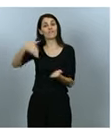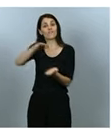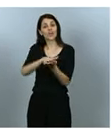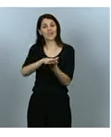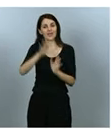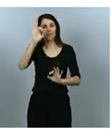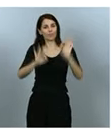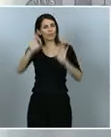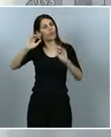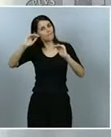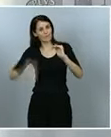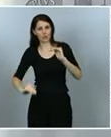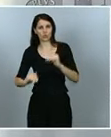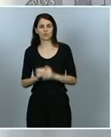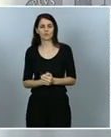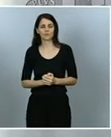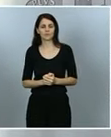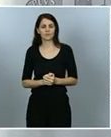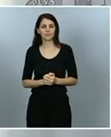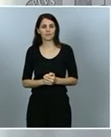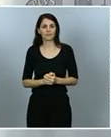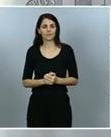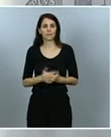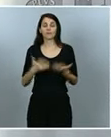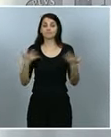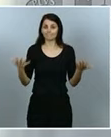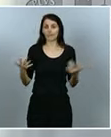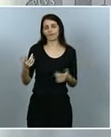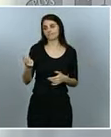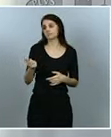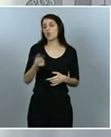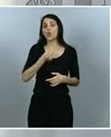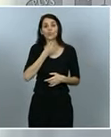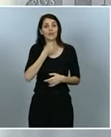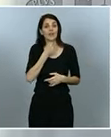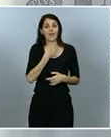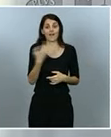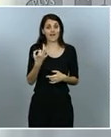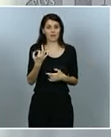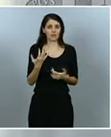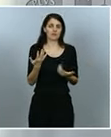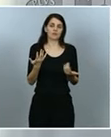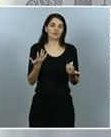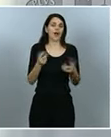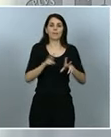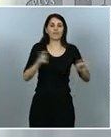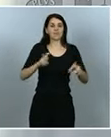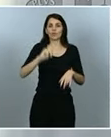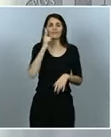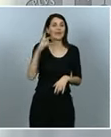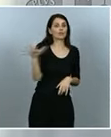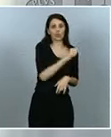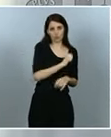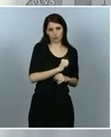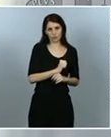importante. ¿Qué es lo que nos hubiera gustado detectar desde el principio? Nos hubiera gustado detectar todo. Pero eso sabemos,